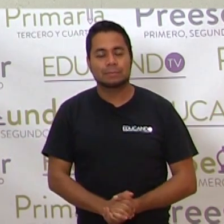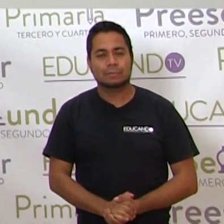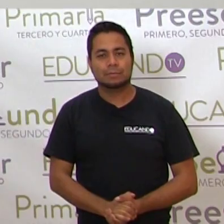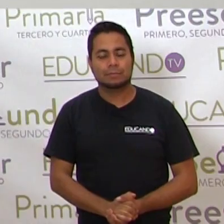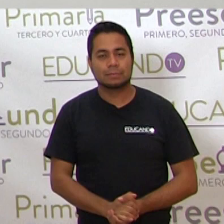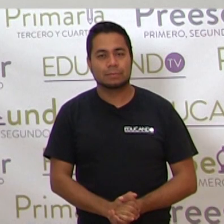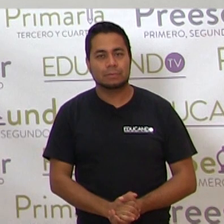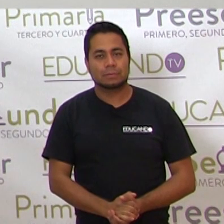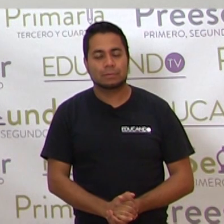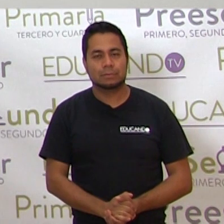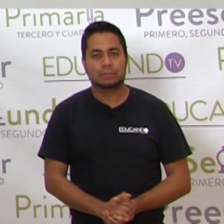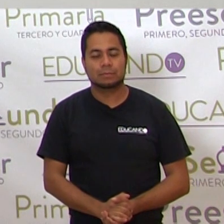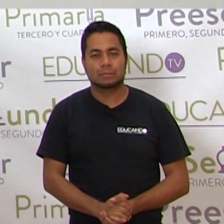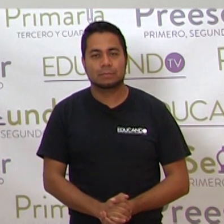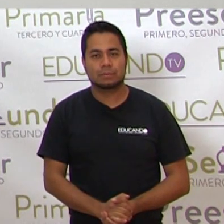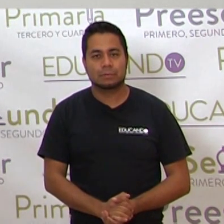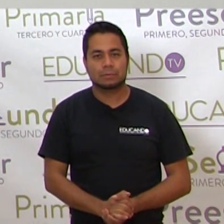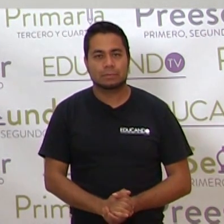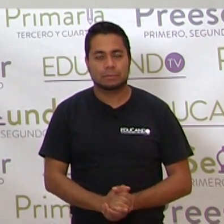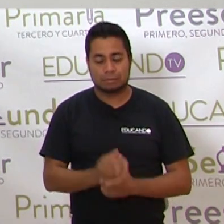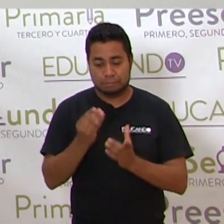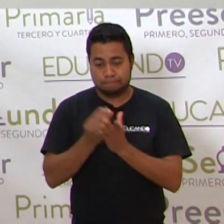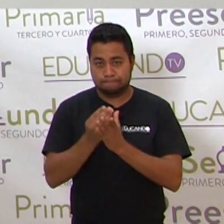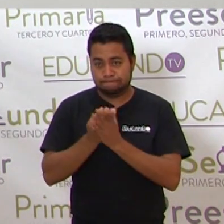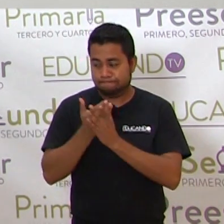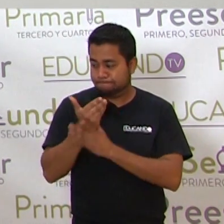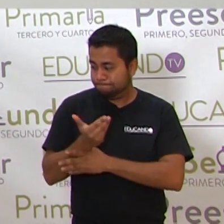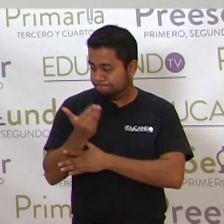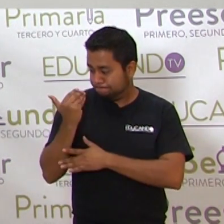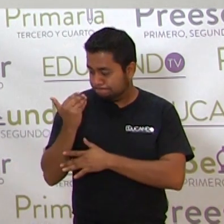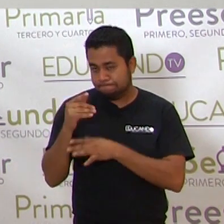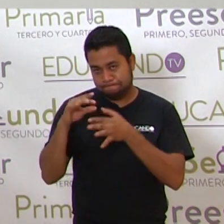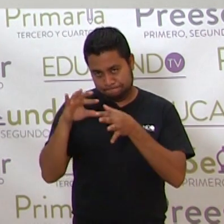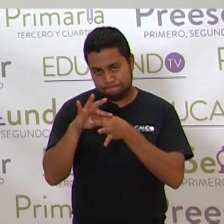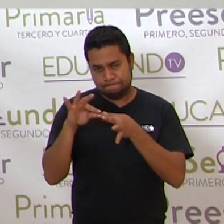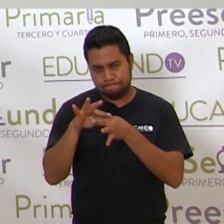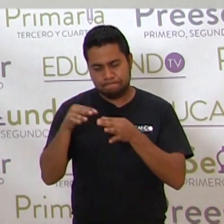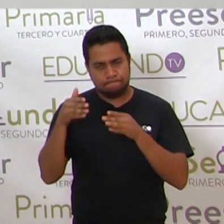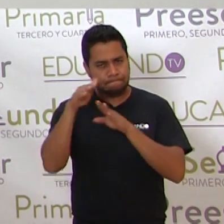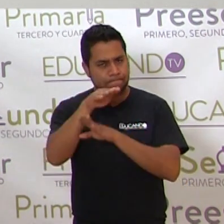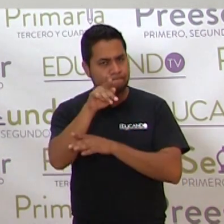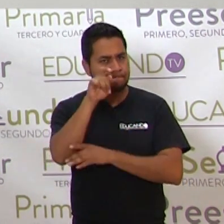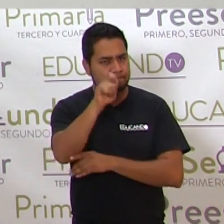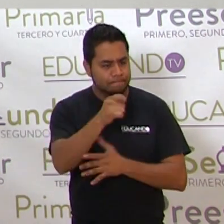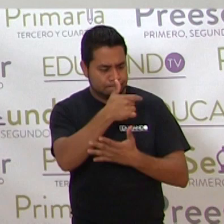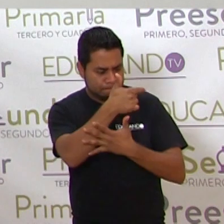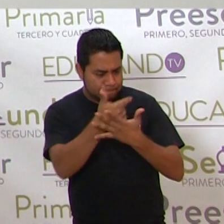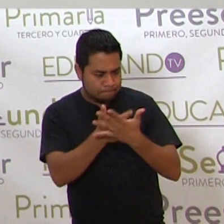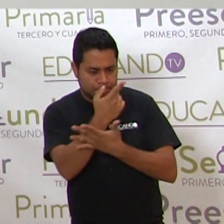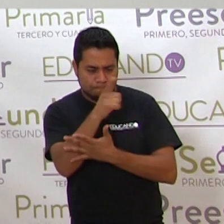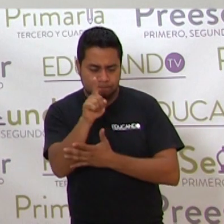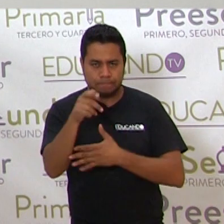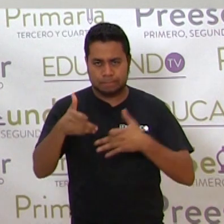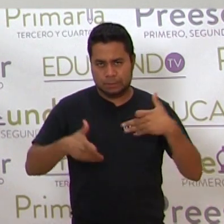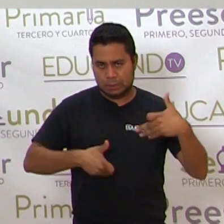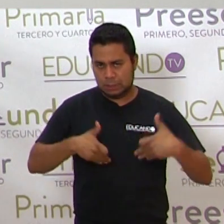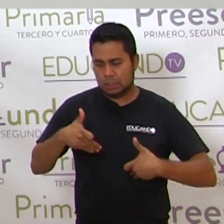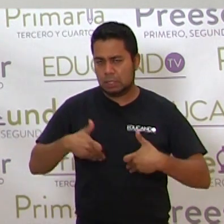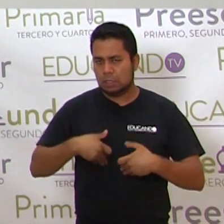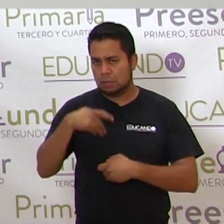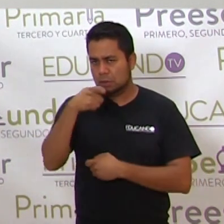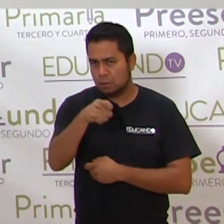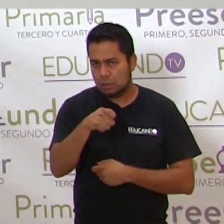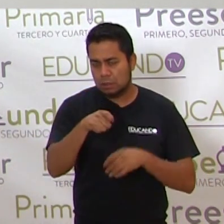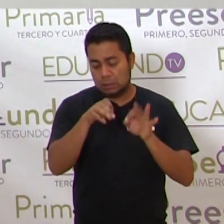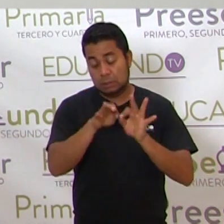Comenzamos. En la sesión anterior hablamos todo lo referente a lo que son los guiones de teatro. Los guiones de teatro como